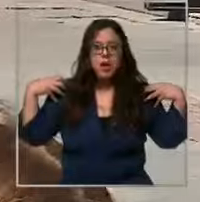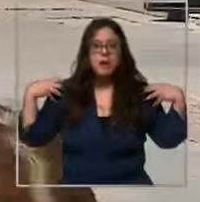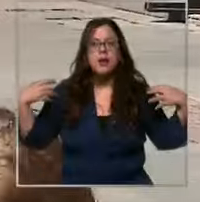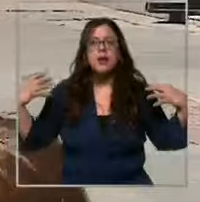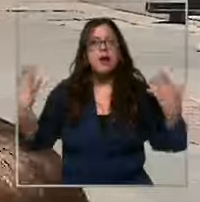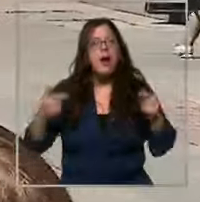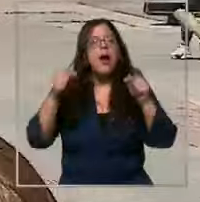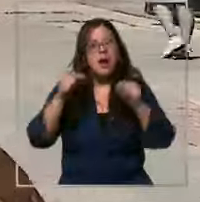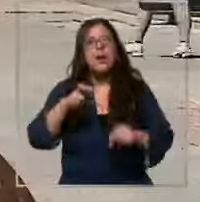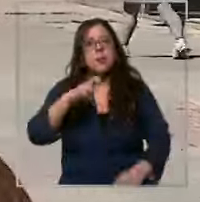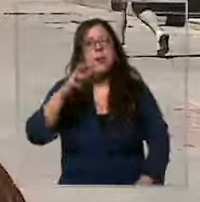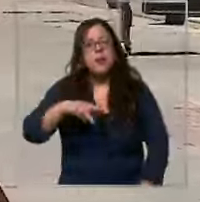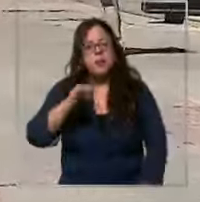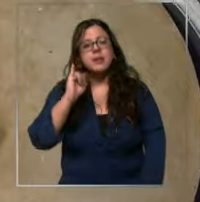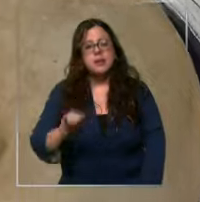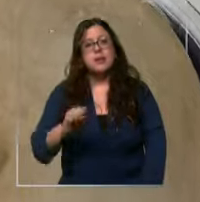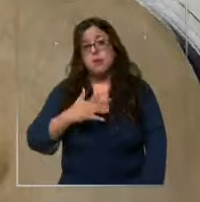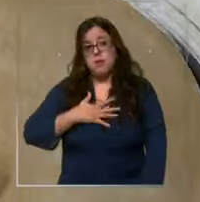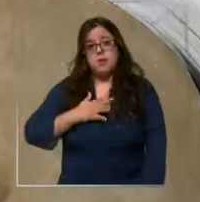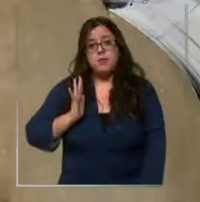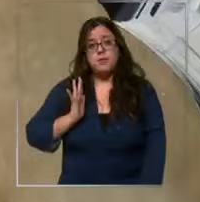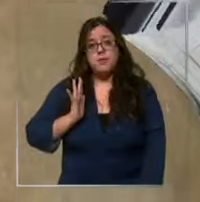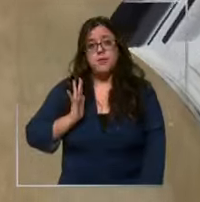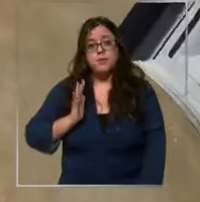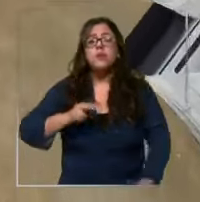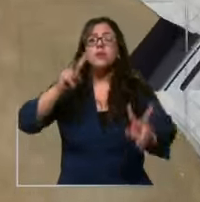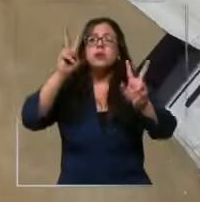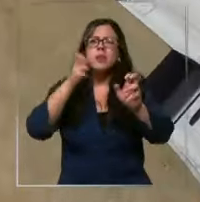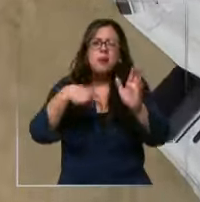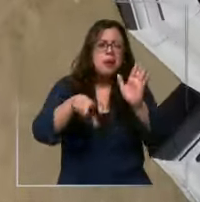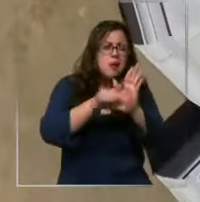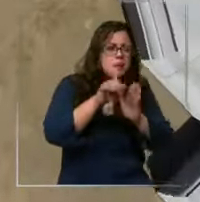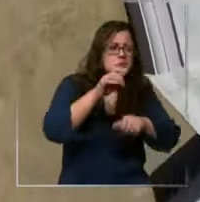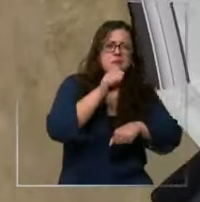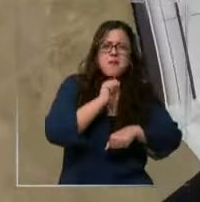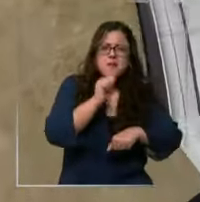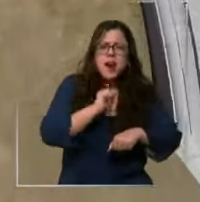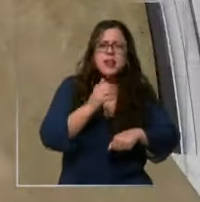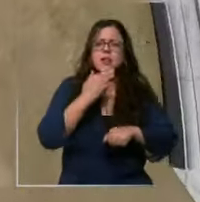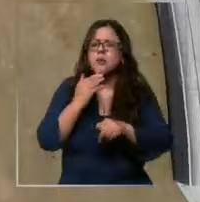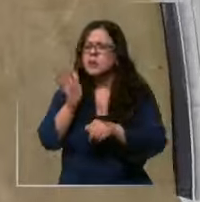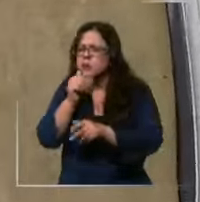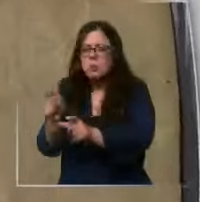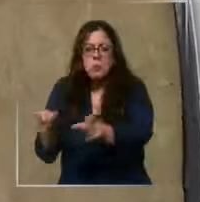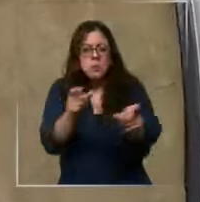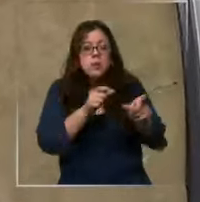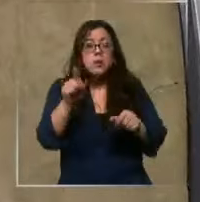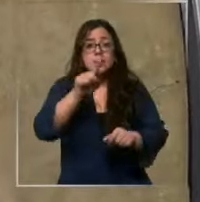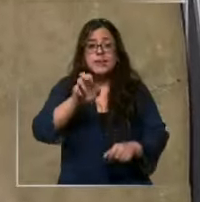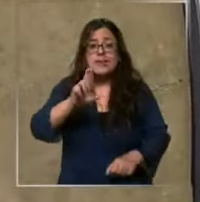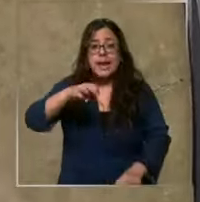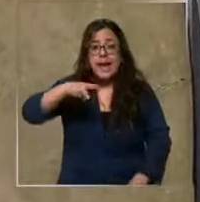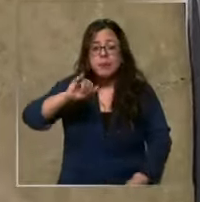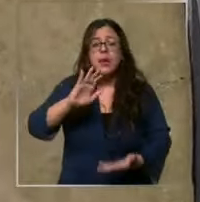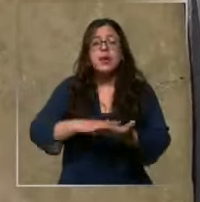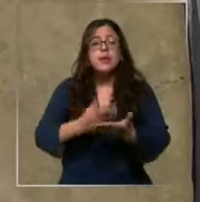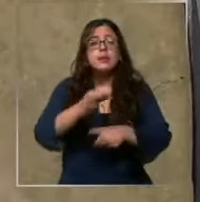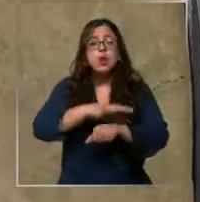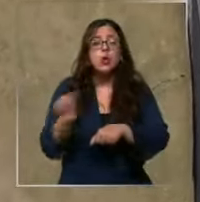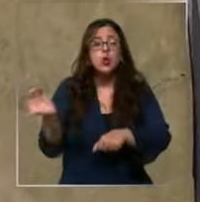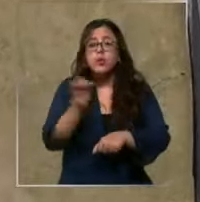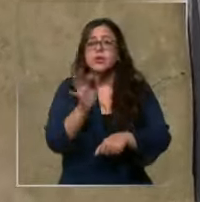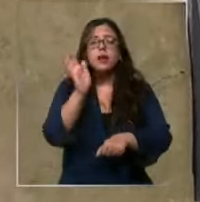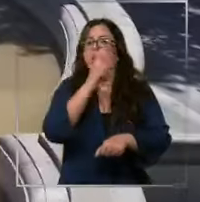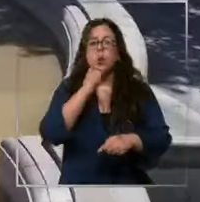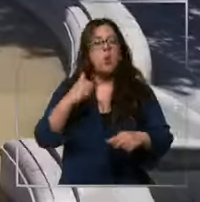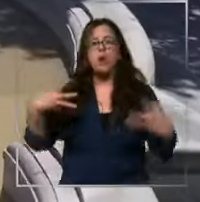pasa por ahí, por los papás. Para mí. Vacío legal, carencia de ente fiscalizador. Desde la Seremi de Salud señalan que no tienen injerencia en